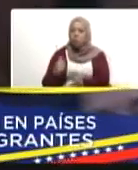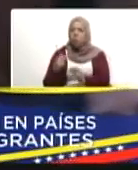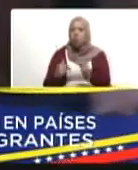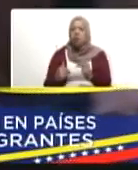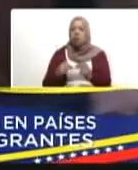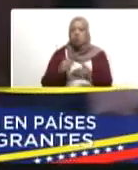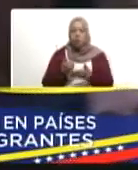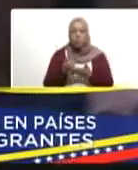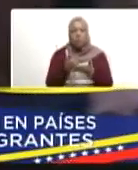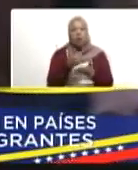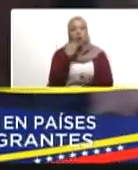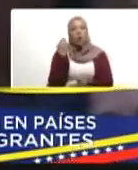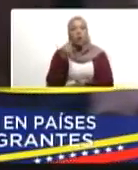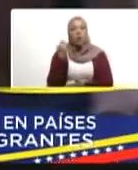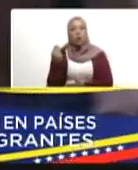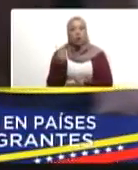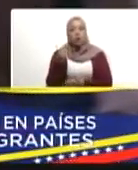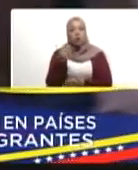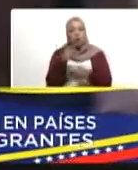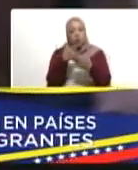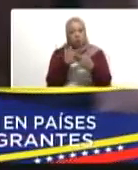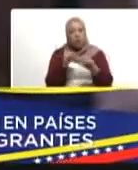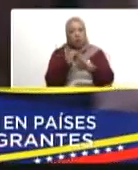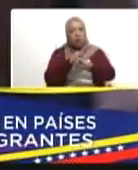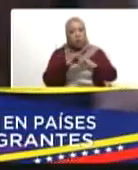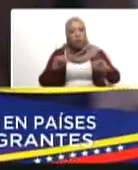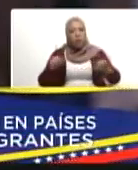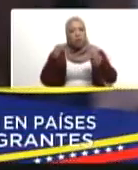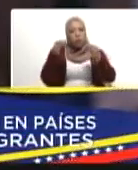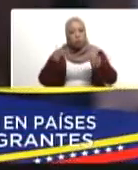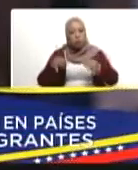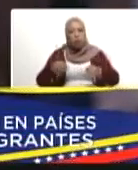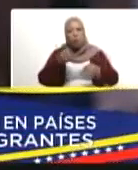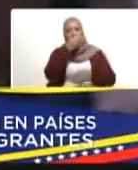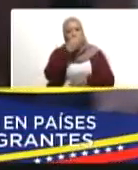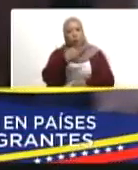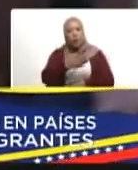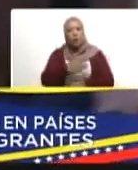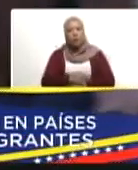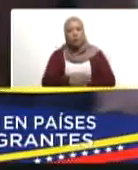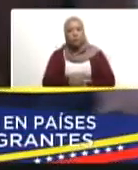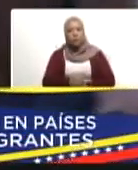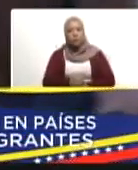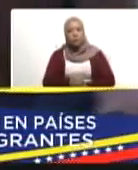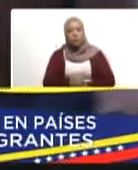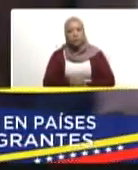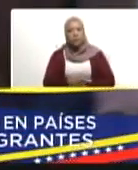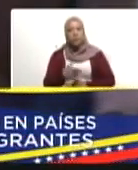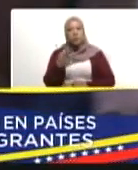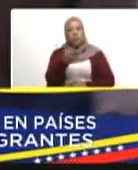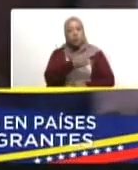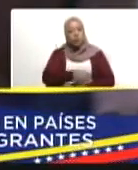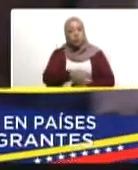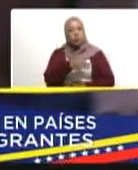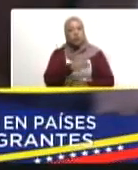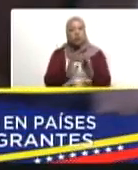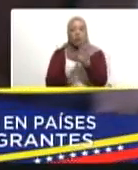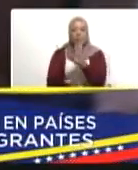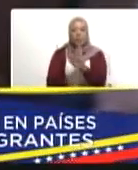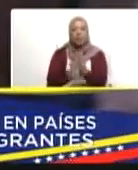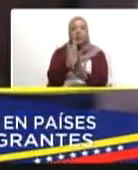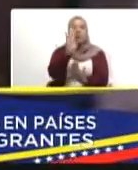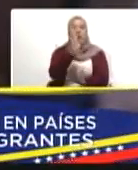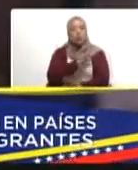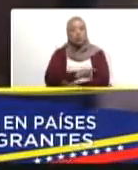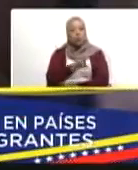para ustedes una tierra segura independiente plena un modelo de sociedad avanzado